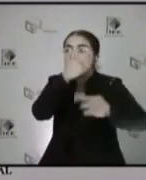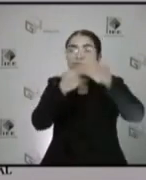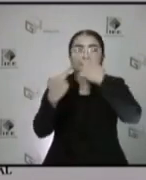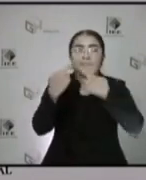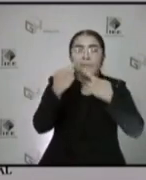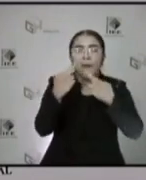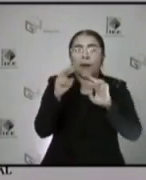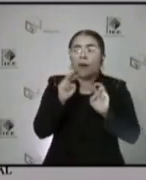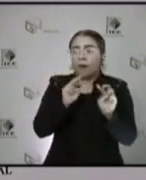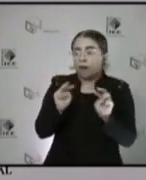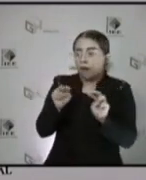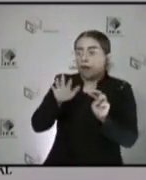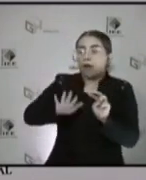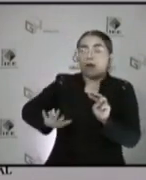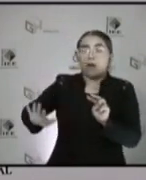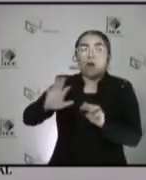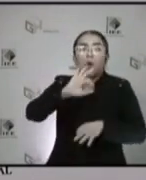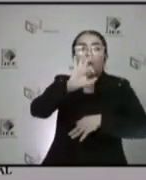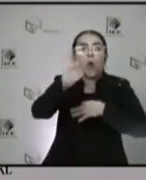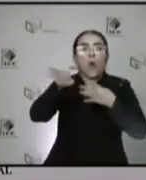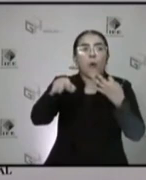ciudadana en todo el Estado.